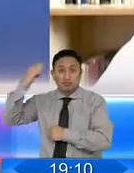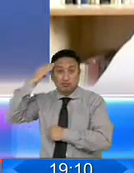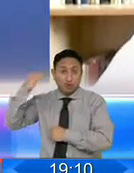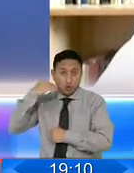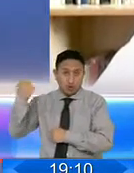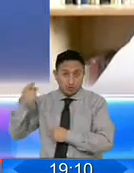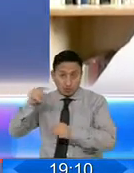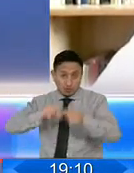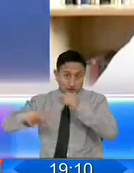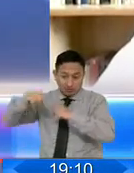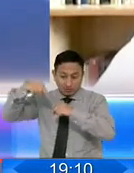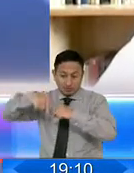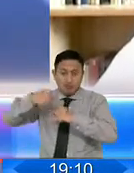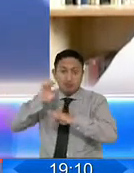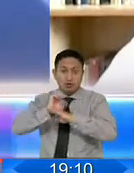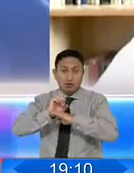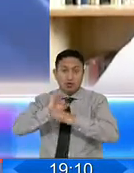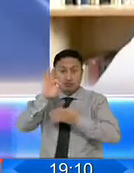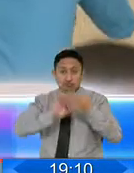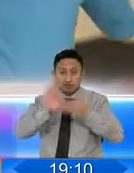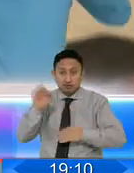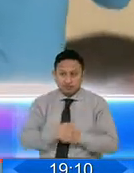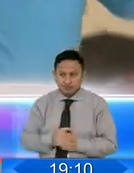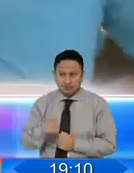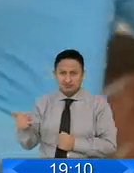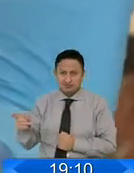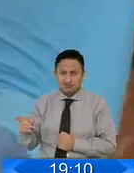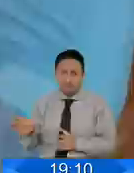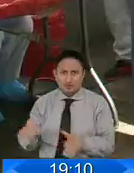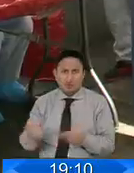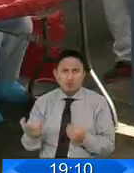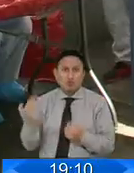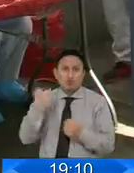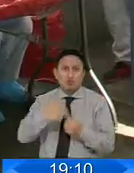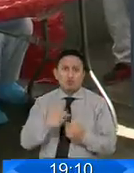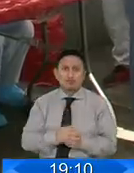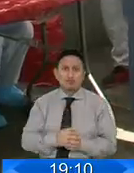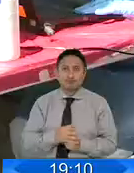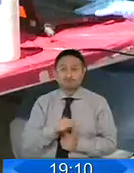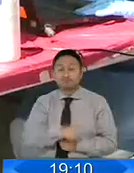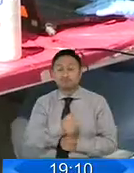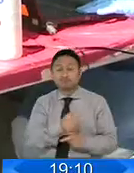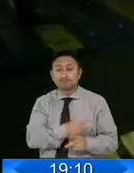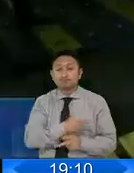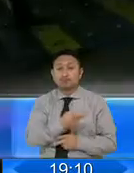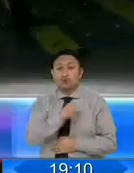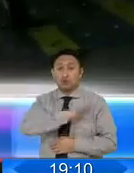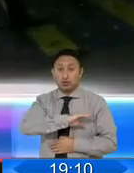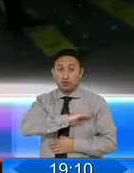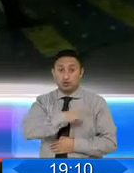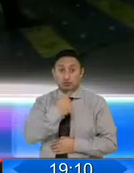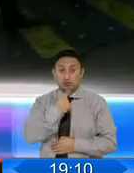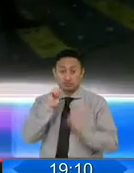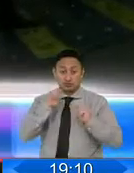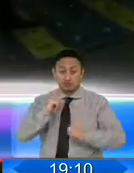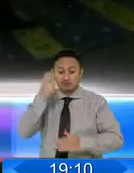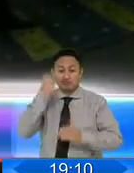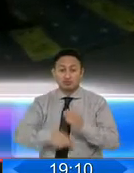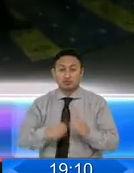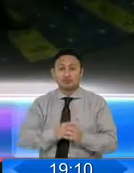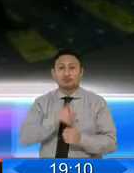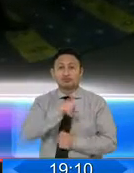este supuesto laboratorio o entidad coreana que está certificando? Hay otras observaciones de los ediles. El propio municipio anunció que impondrá una multa